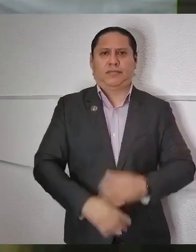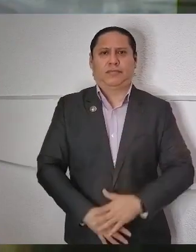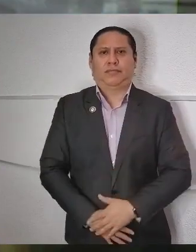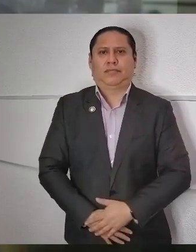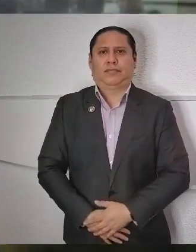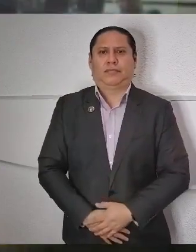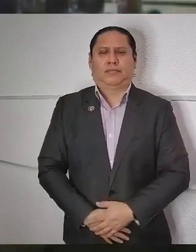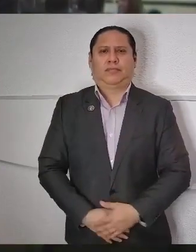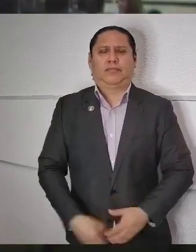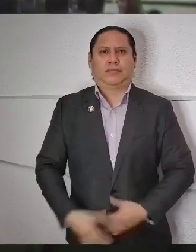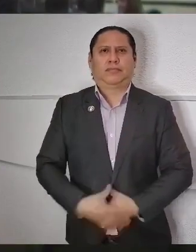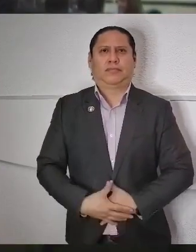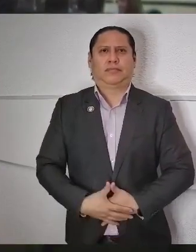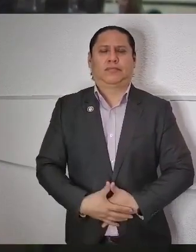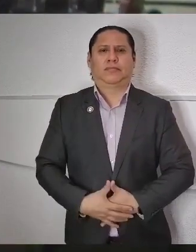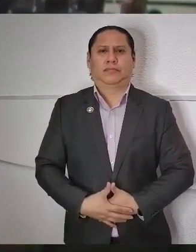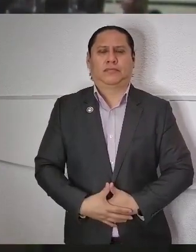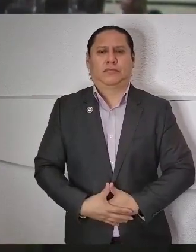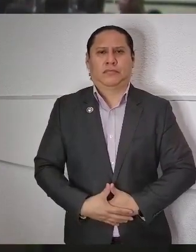voto.